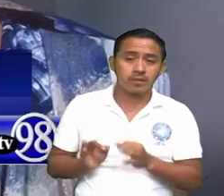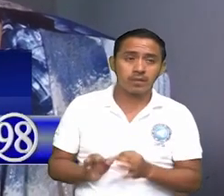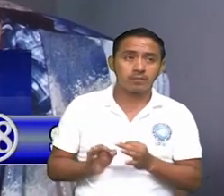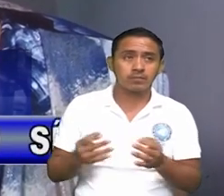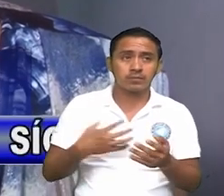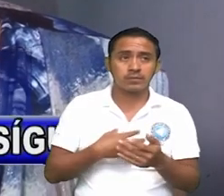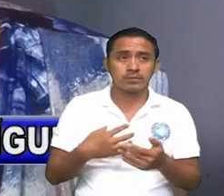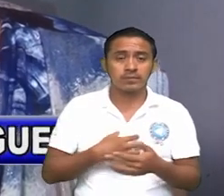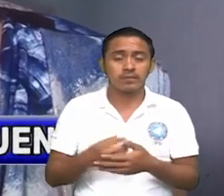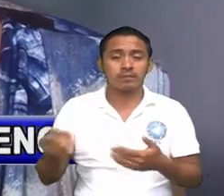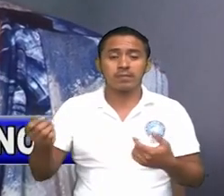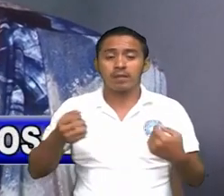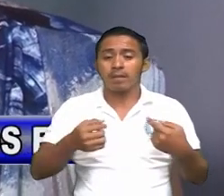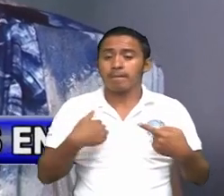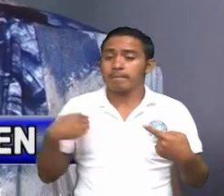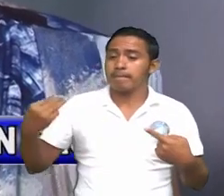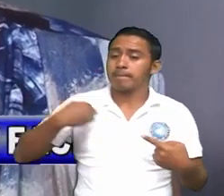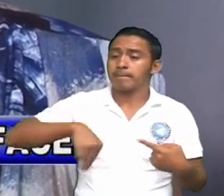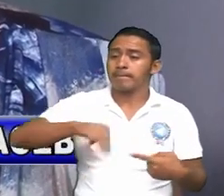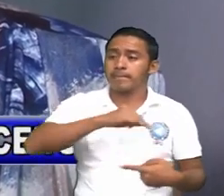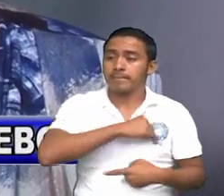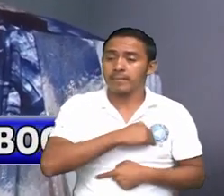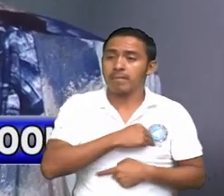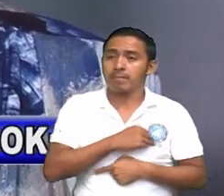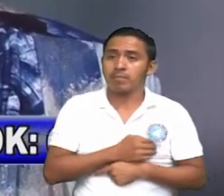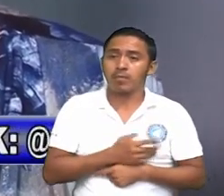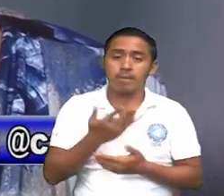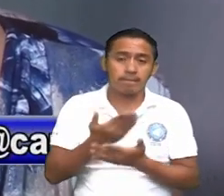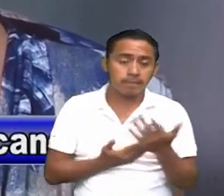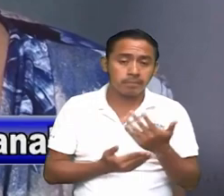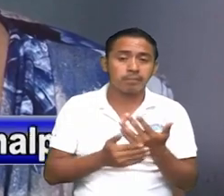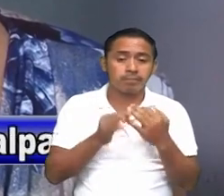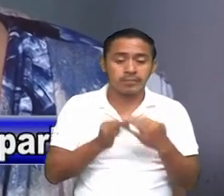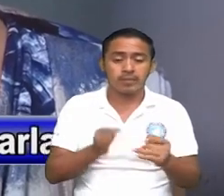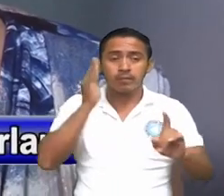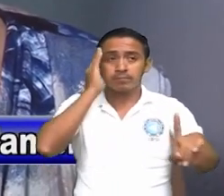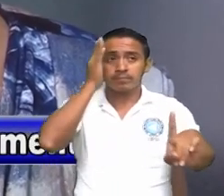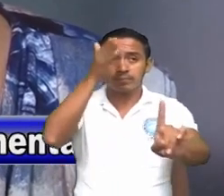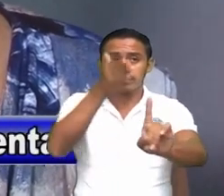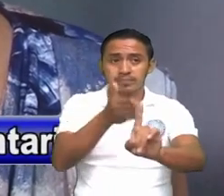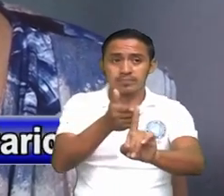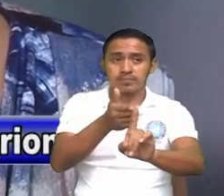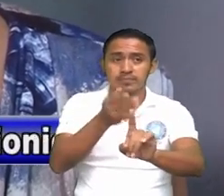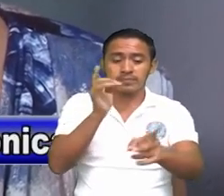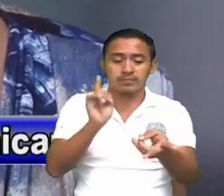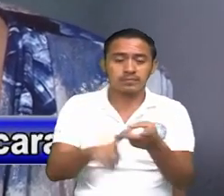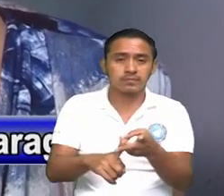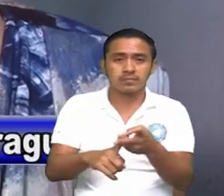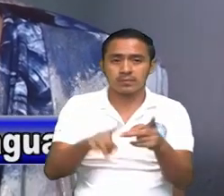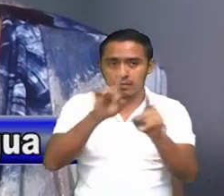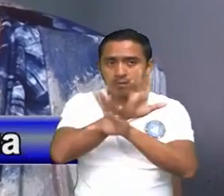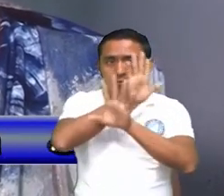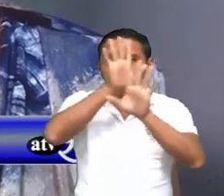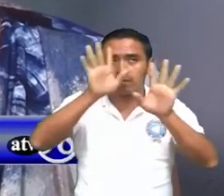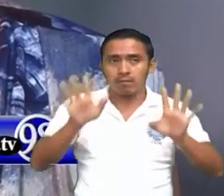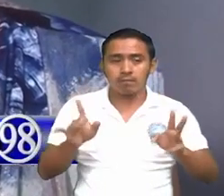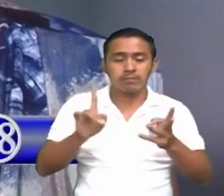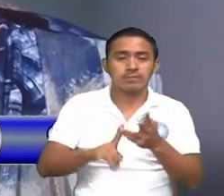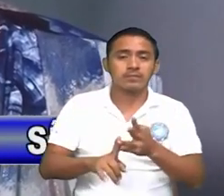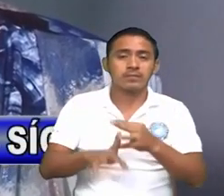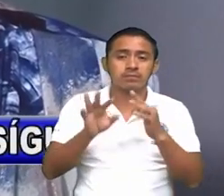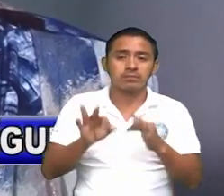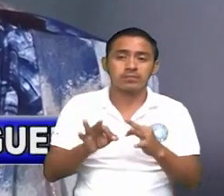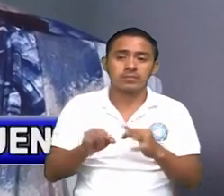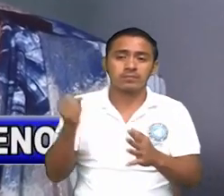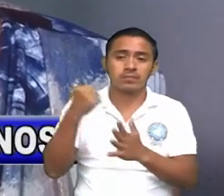la militancia nos obliga a ser leales en primer lugar, transparentes y